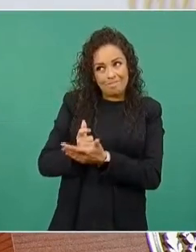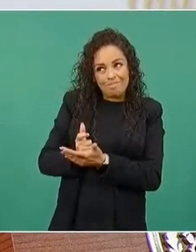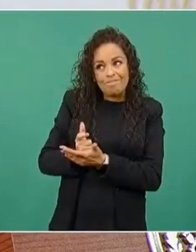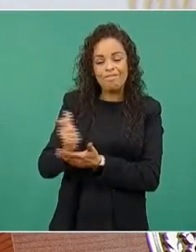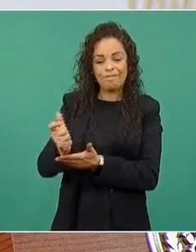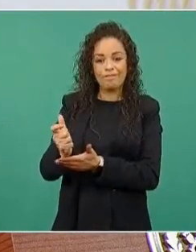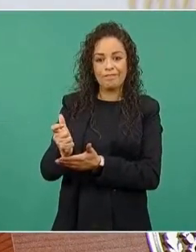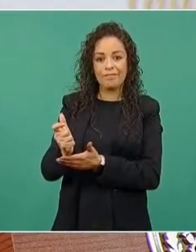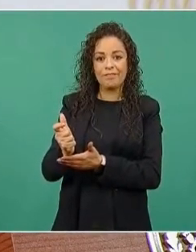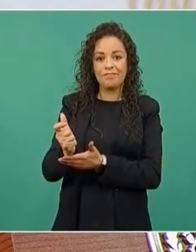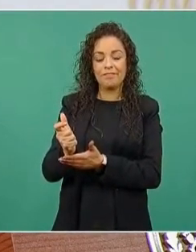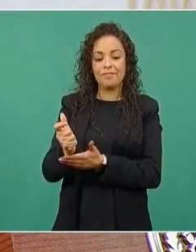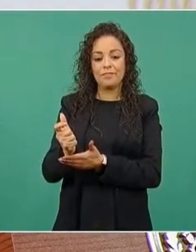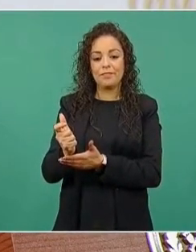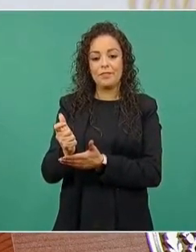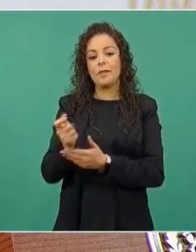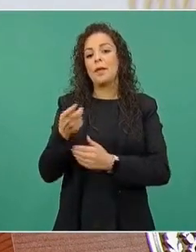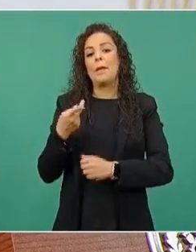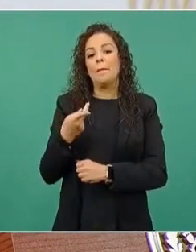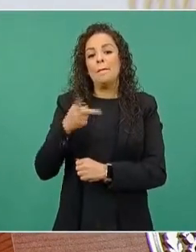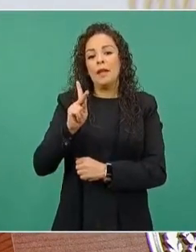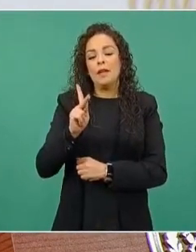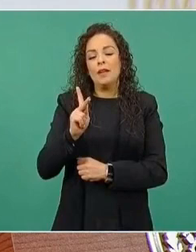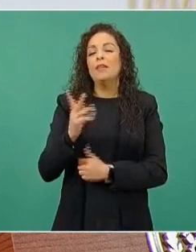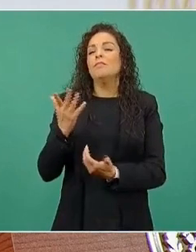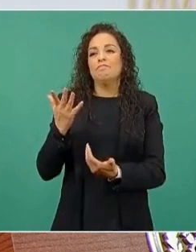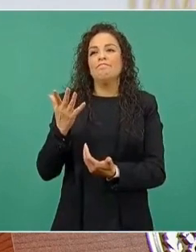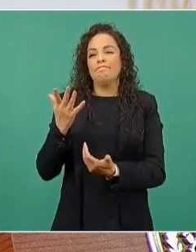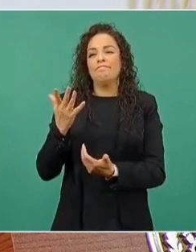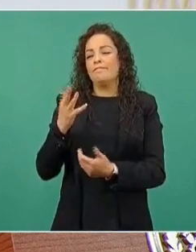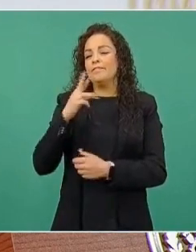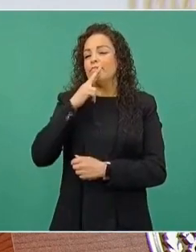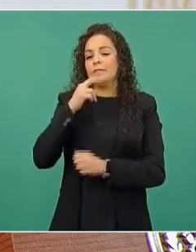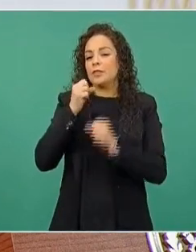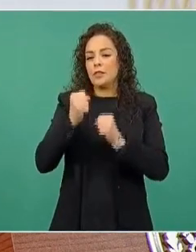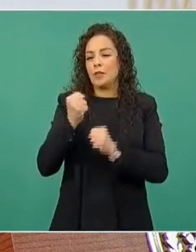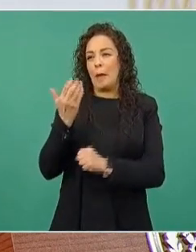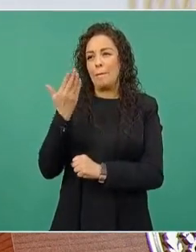Sin embargo, se pidió una ampliación